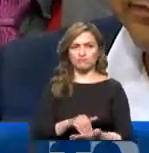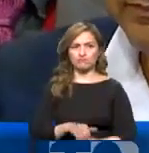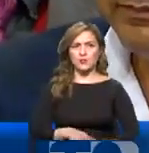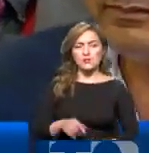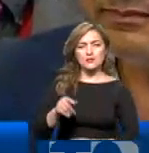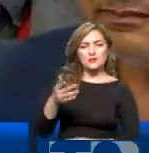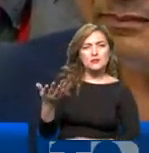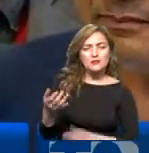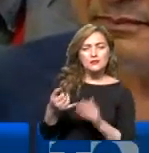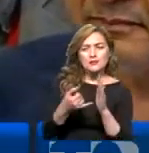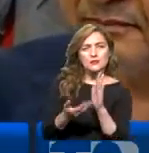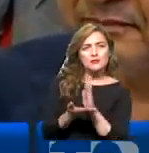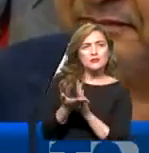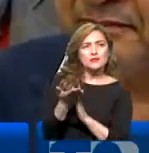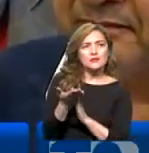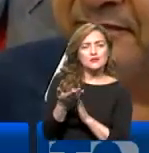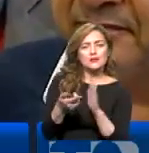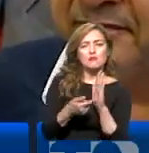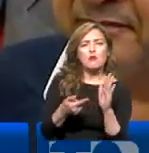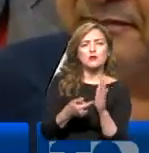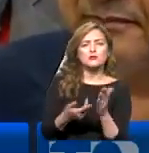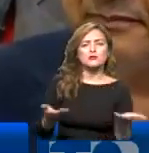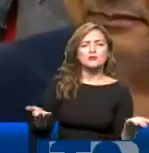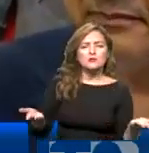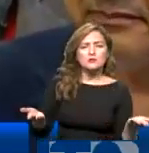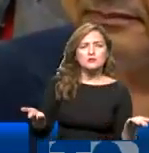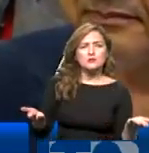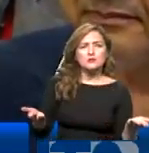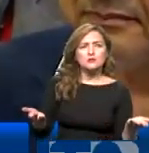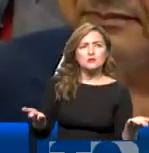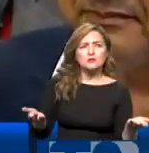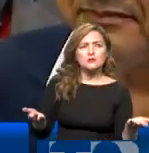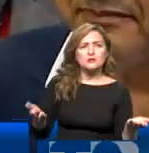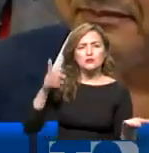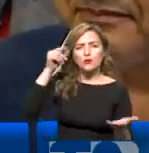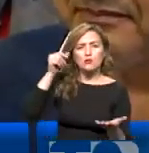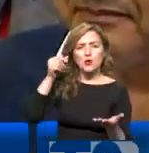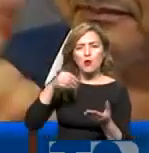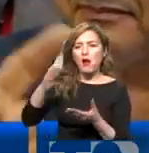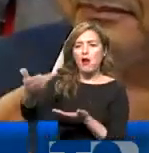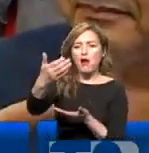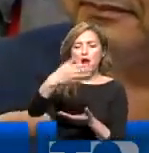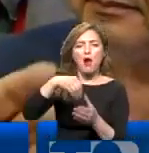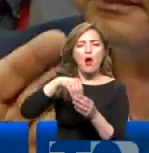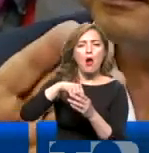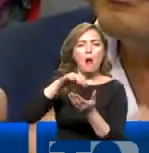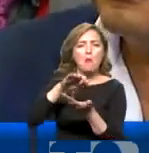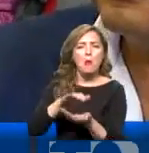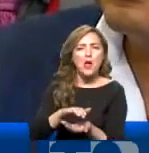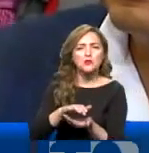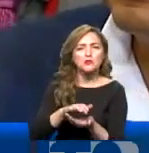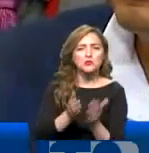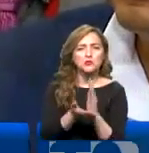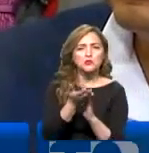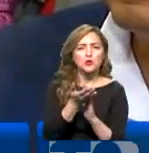IVA y se afecta el impuesto a la renta y el Estado recauda menos. No es lo mismo subir